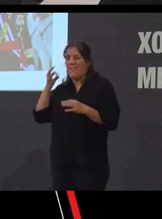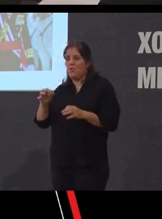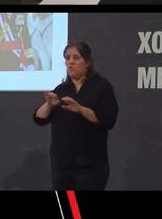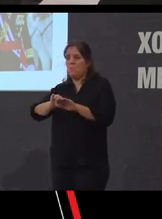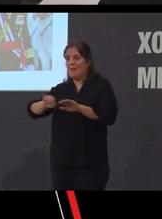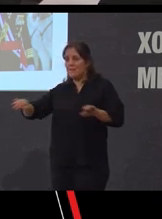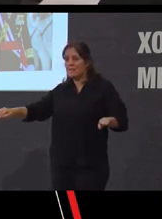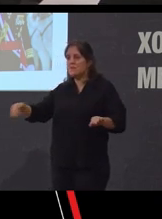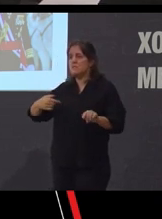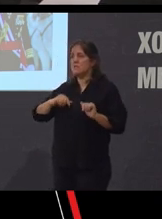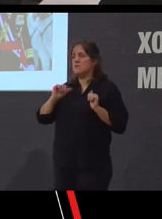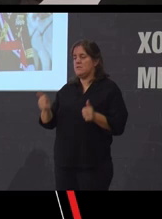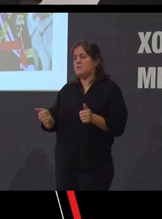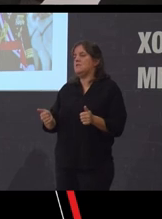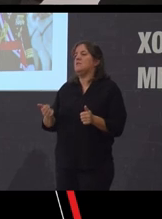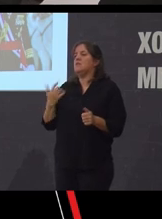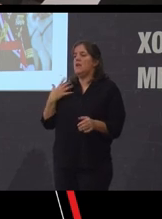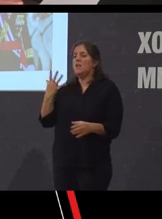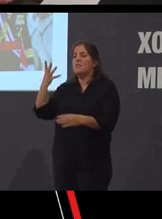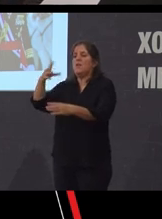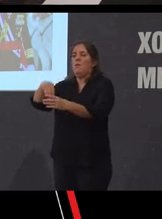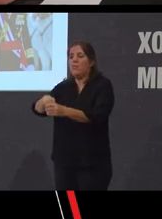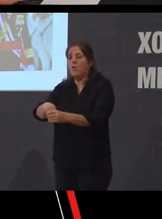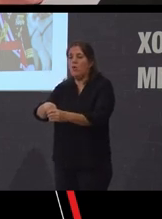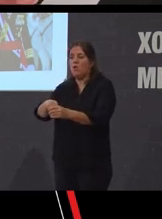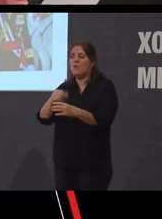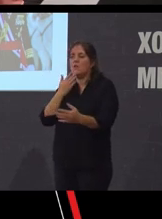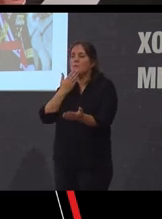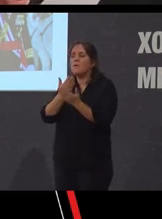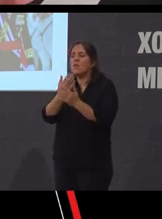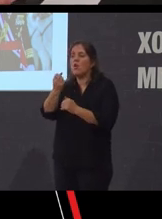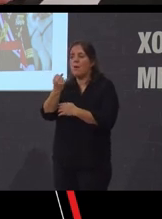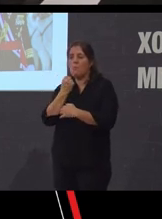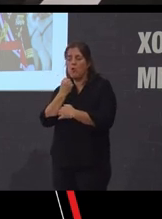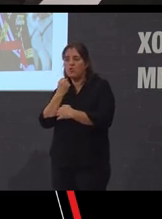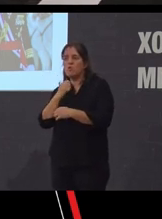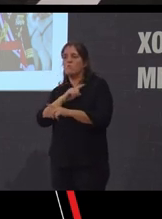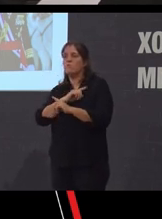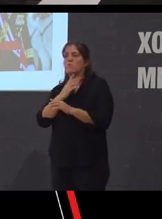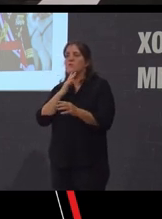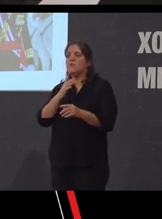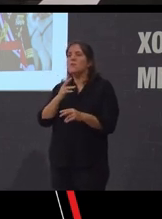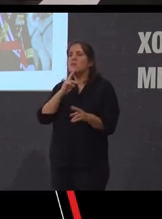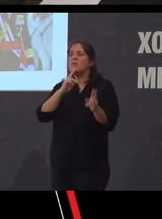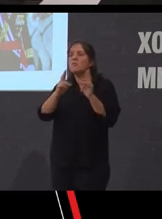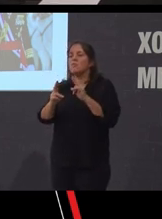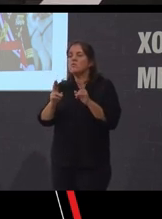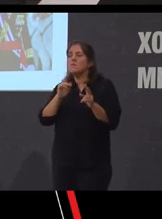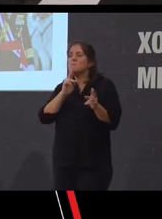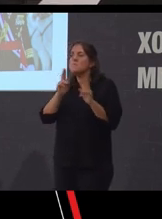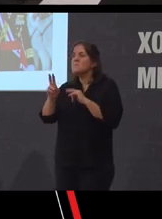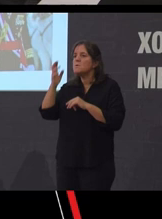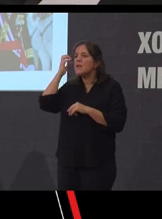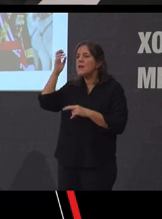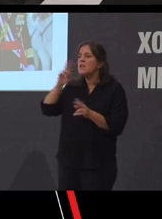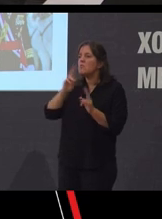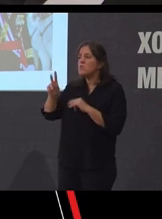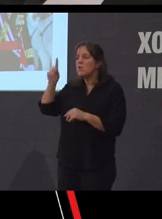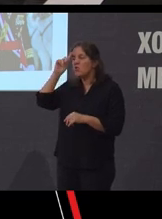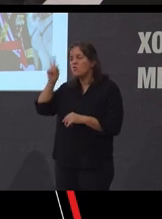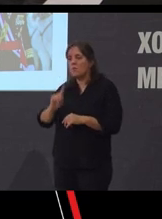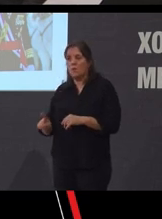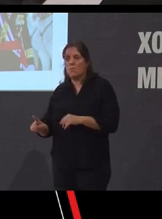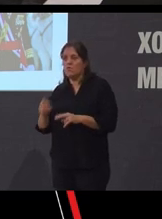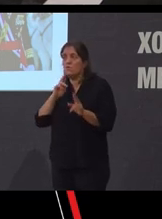que las cousas que saíron, que lle pediron o seu apoio, e non lles contestou nada, ou sí,